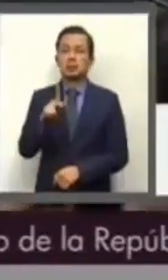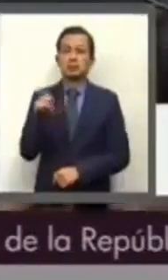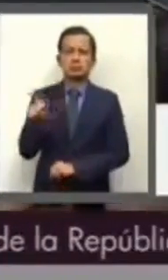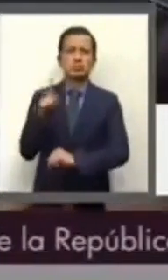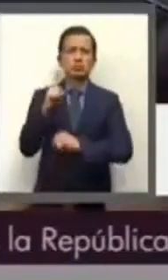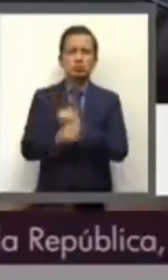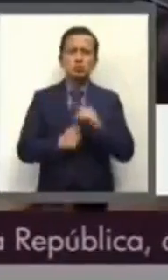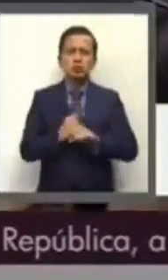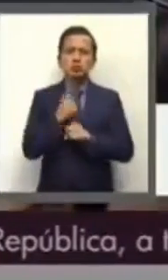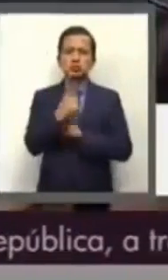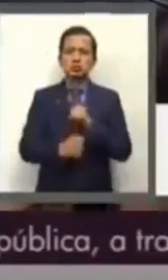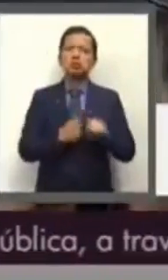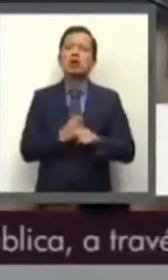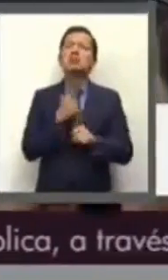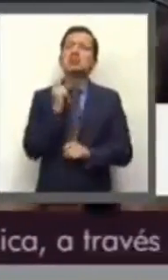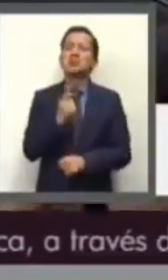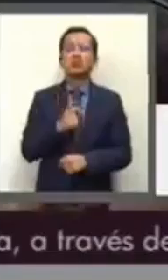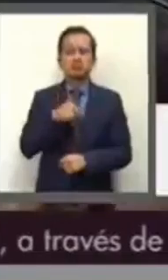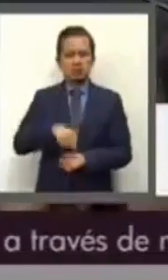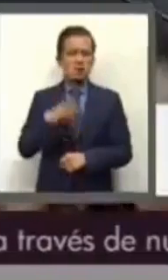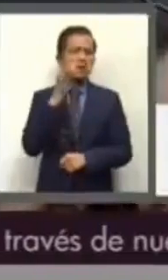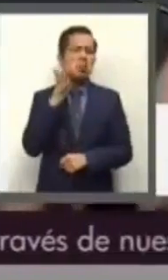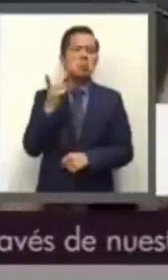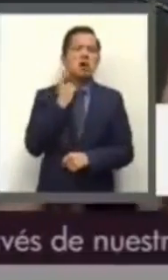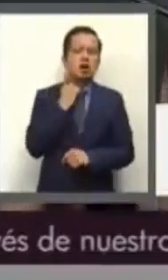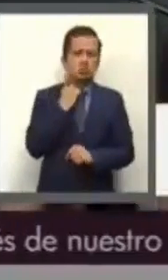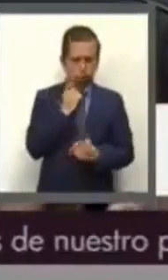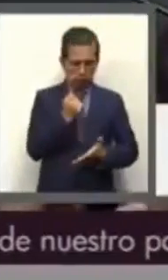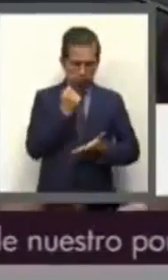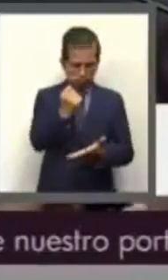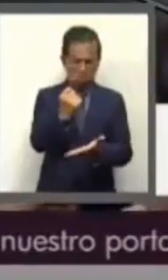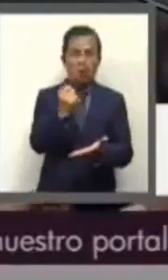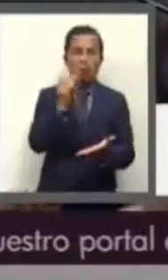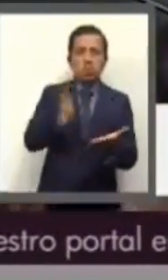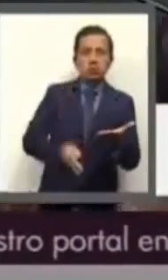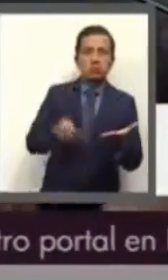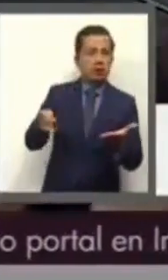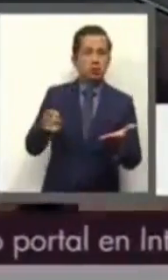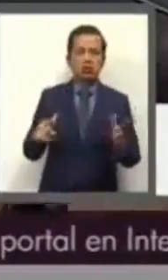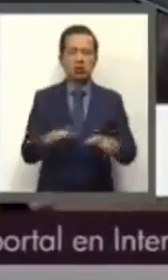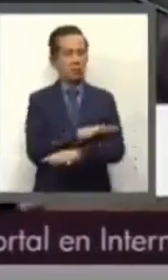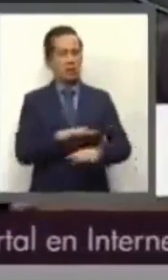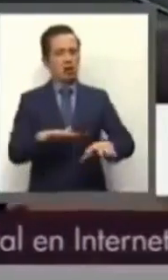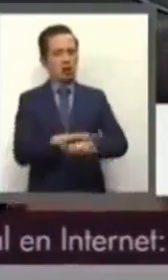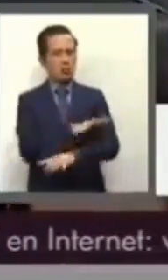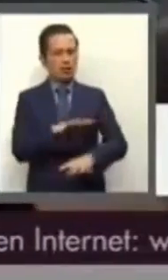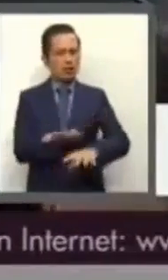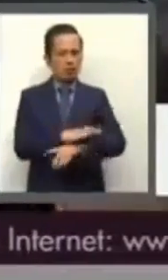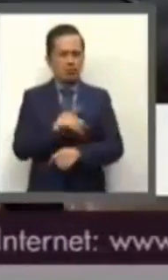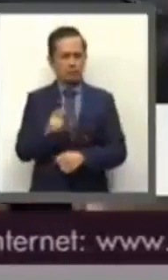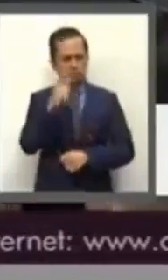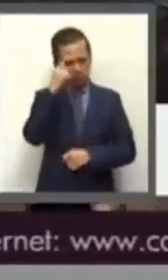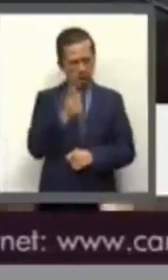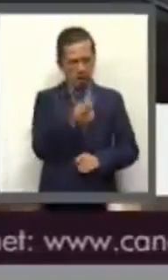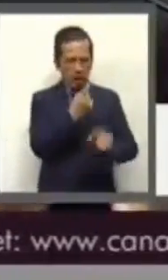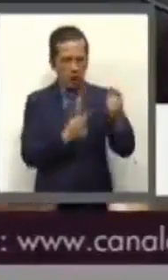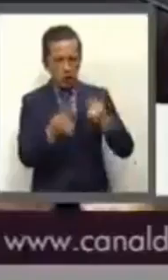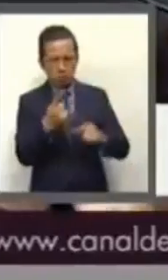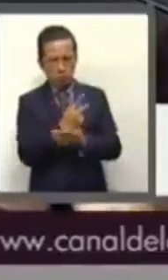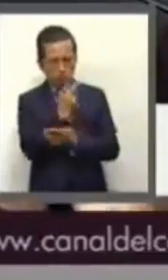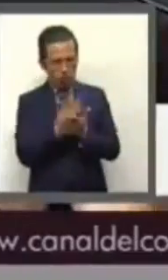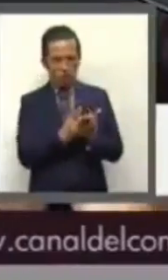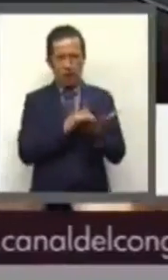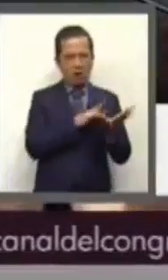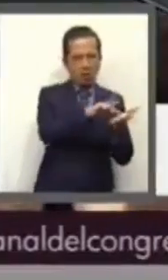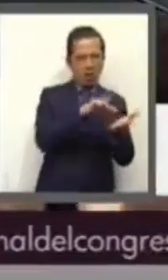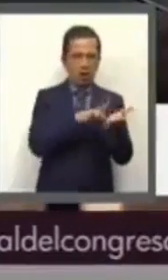el presupuesto aprobado por la Cámara de Diputados. Lo hace mes con mes para beneficiar algunos programas que son de su interés